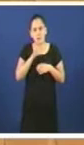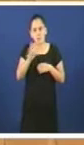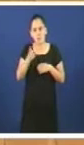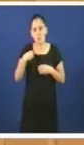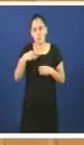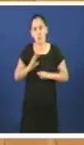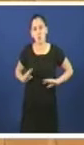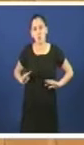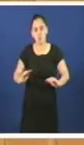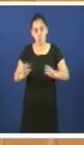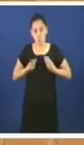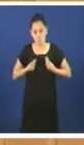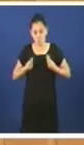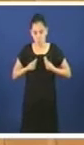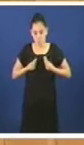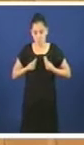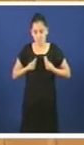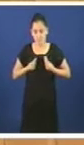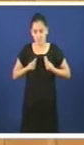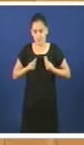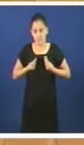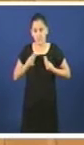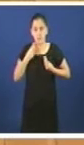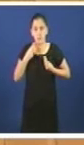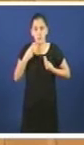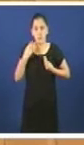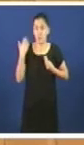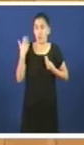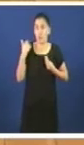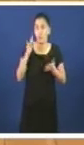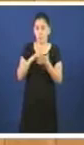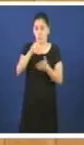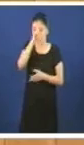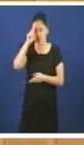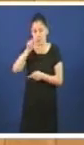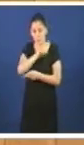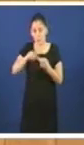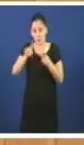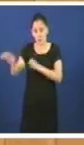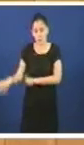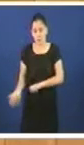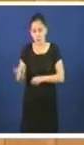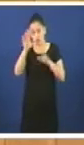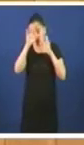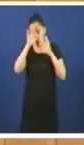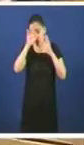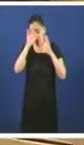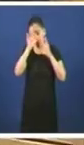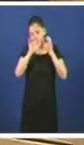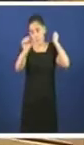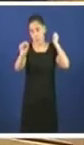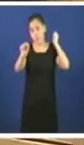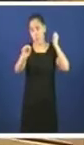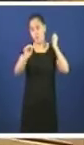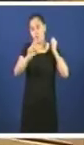de castelao diputado en madrid embajador de la república y eleva forzosamente a